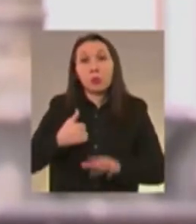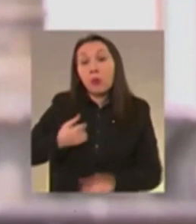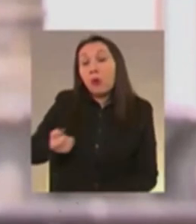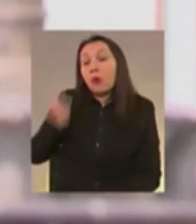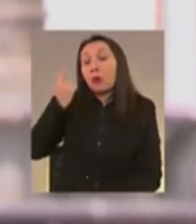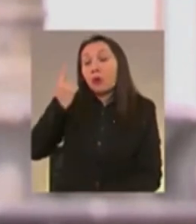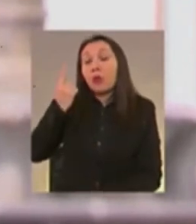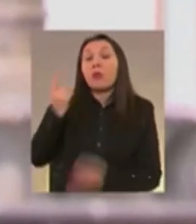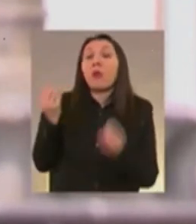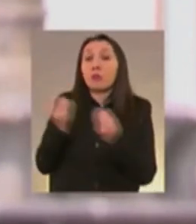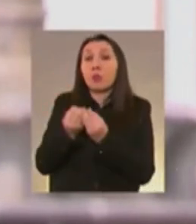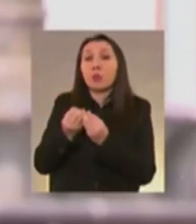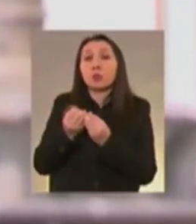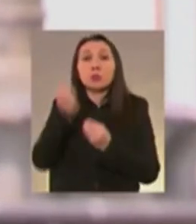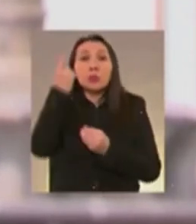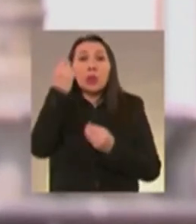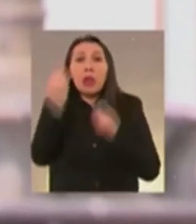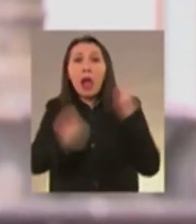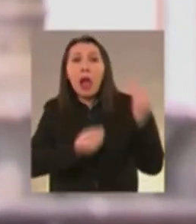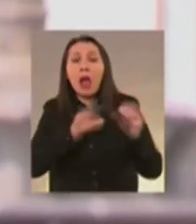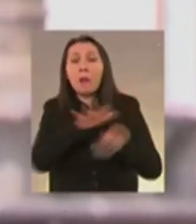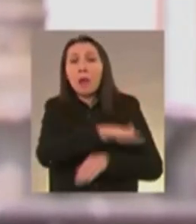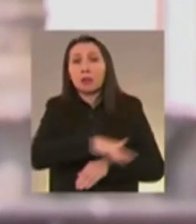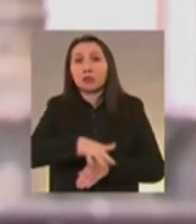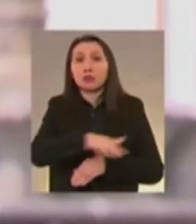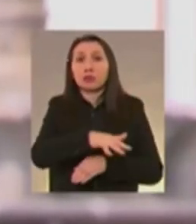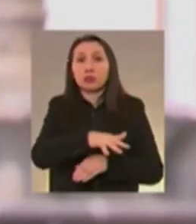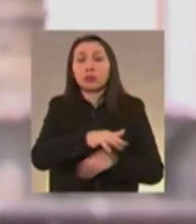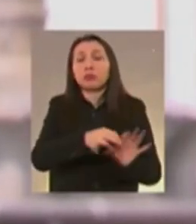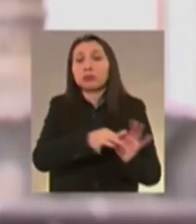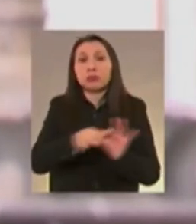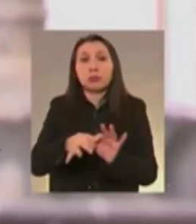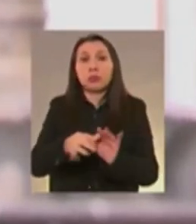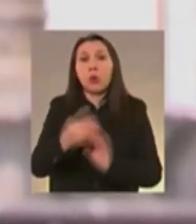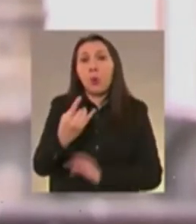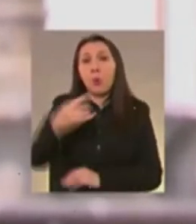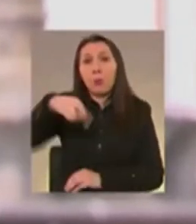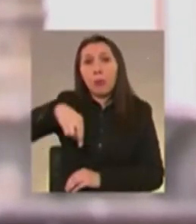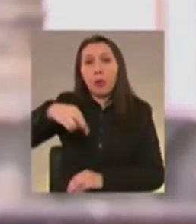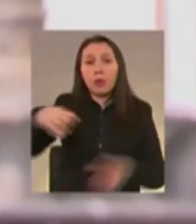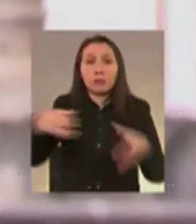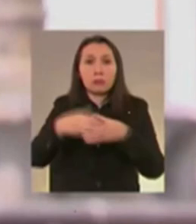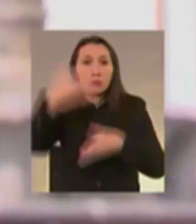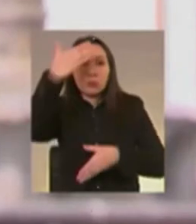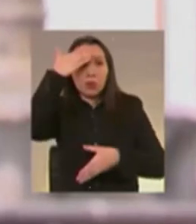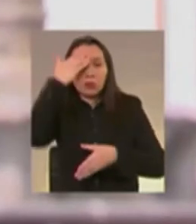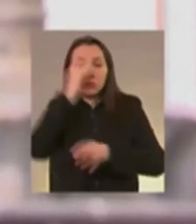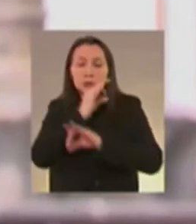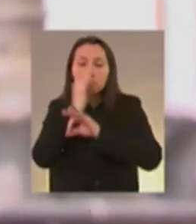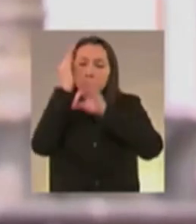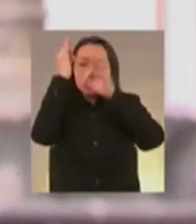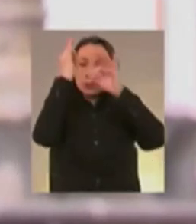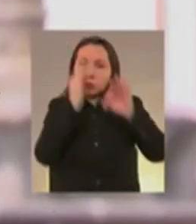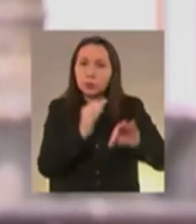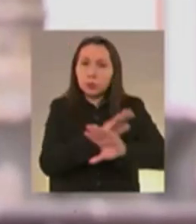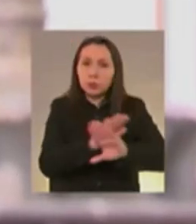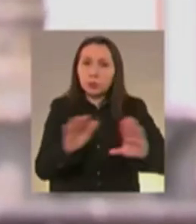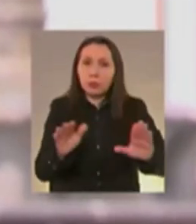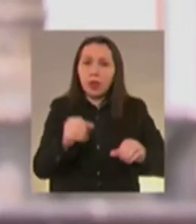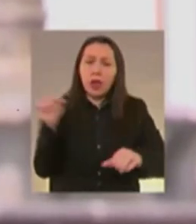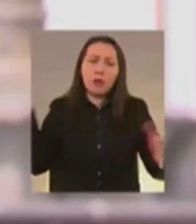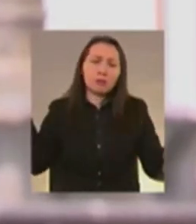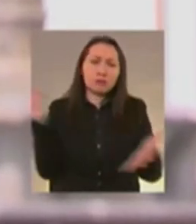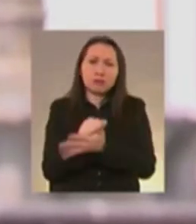puede haber muchas interpretaciones. De lo que significó la Unidad Popular. Pero nunca más un golpe de